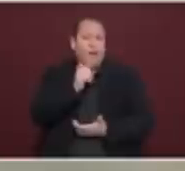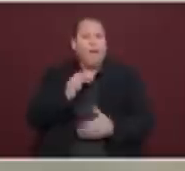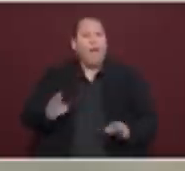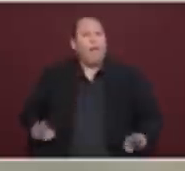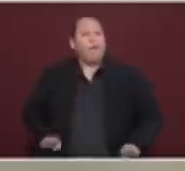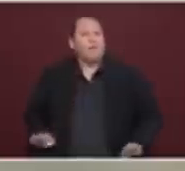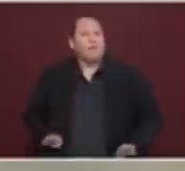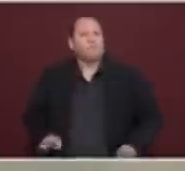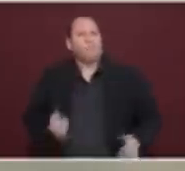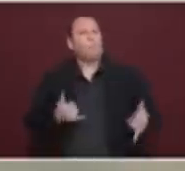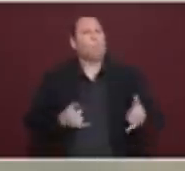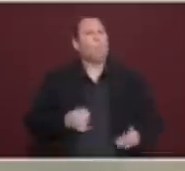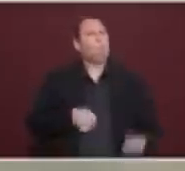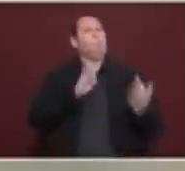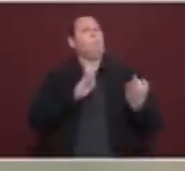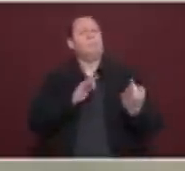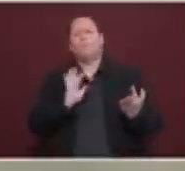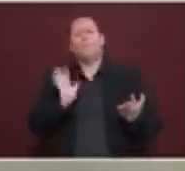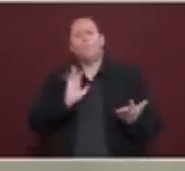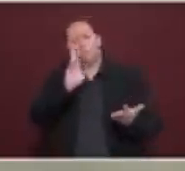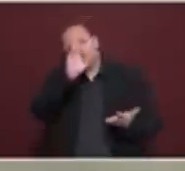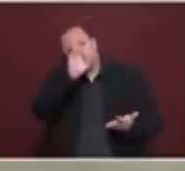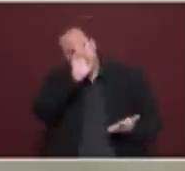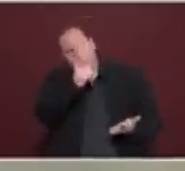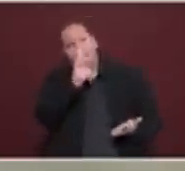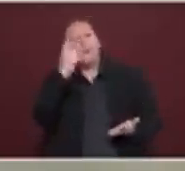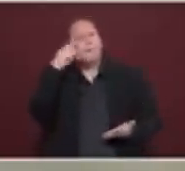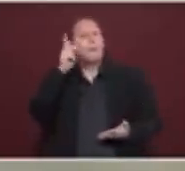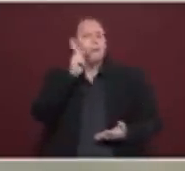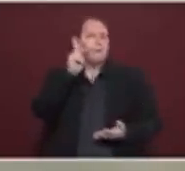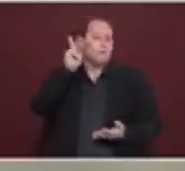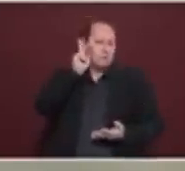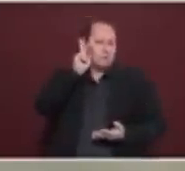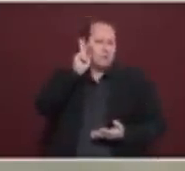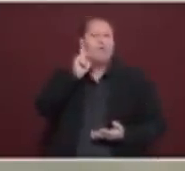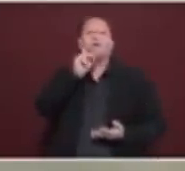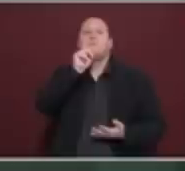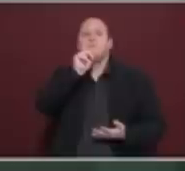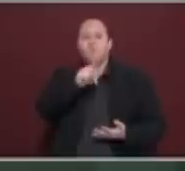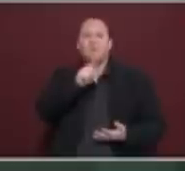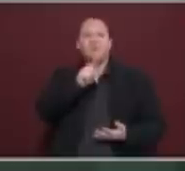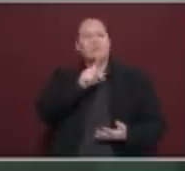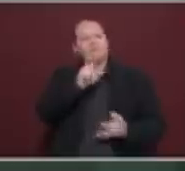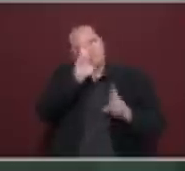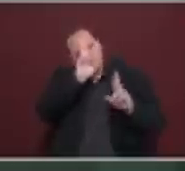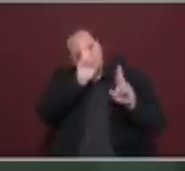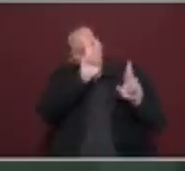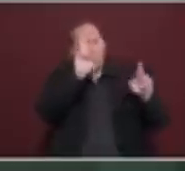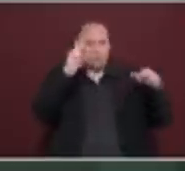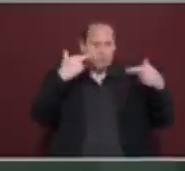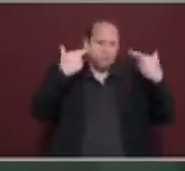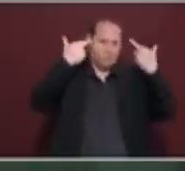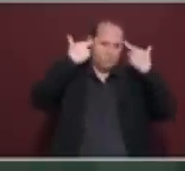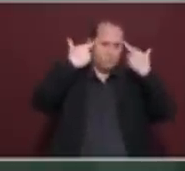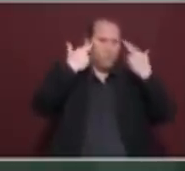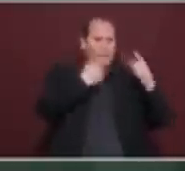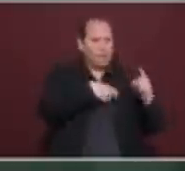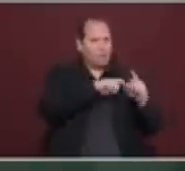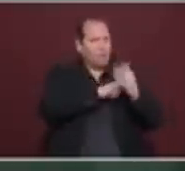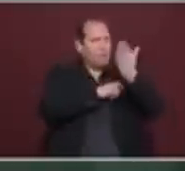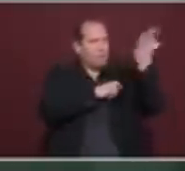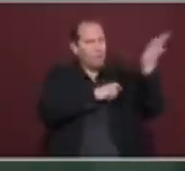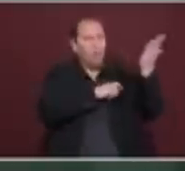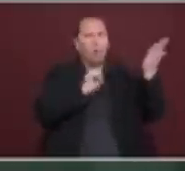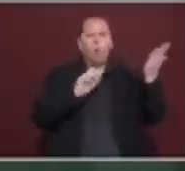para con el papá y para con el rey y los